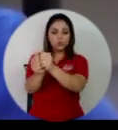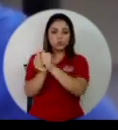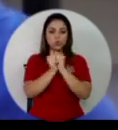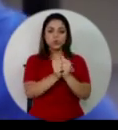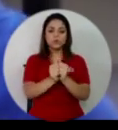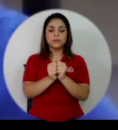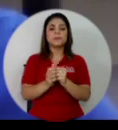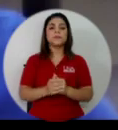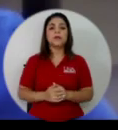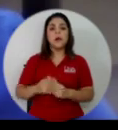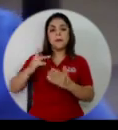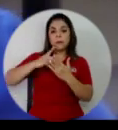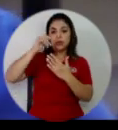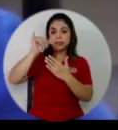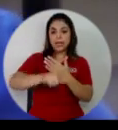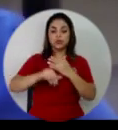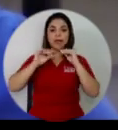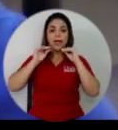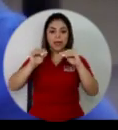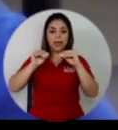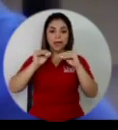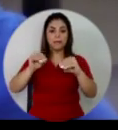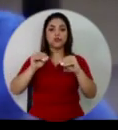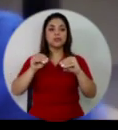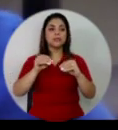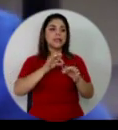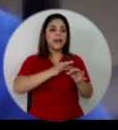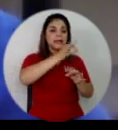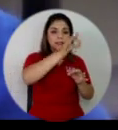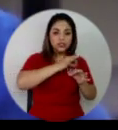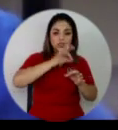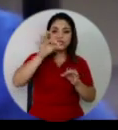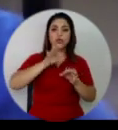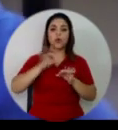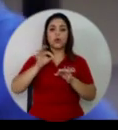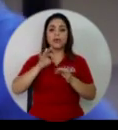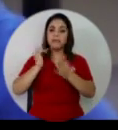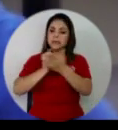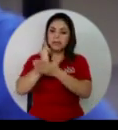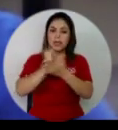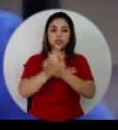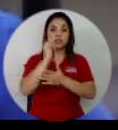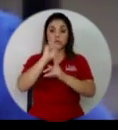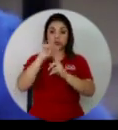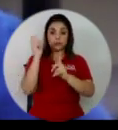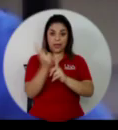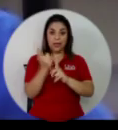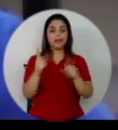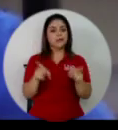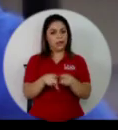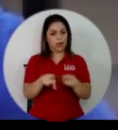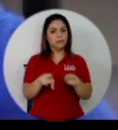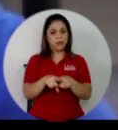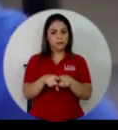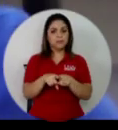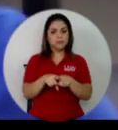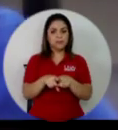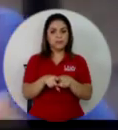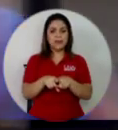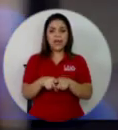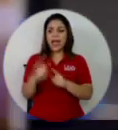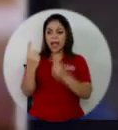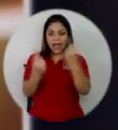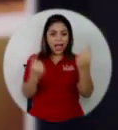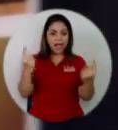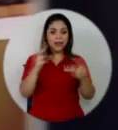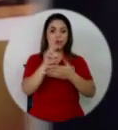del planteamiento e implementación de proyectos académicos en las áreas de investigación, extensión y acción social, también que se pueden plantear de